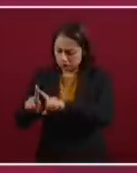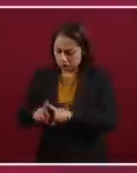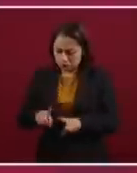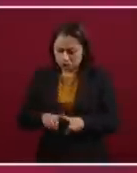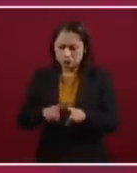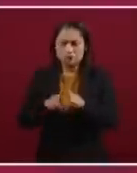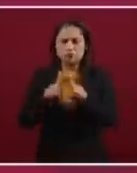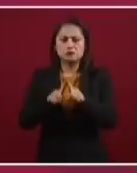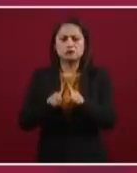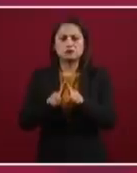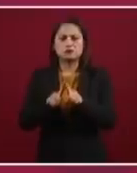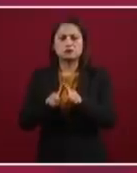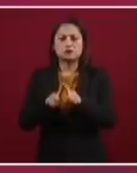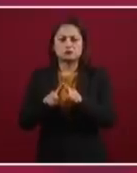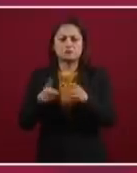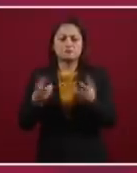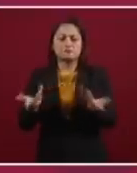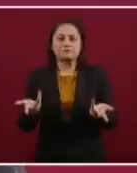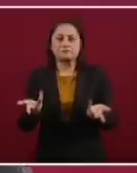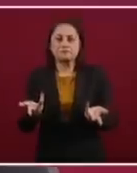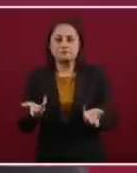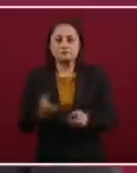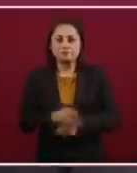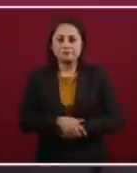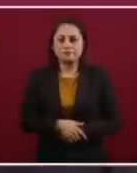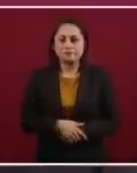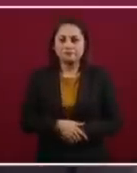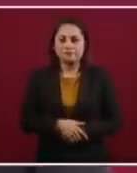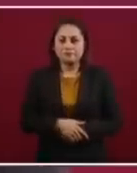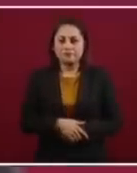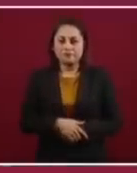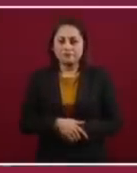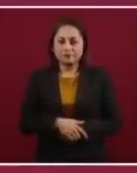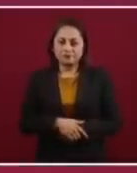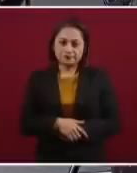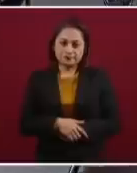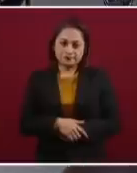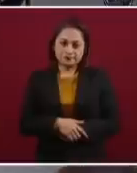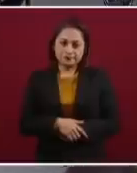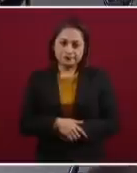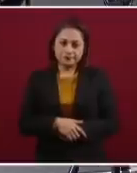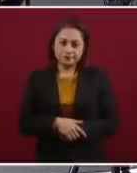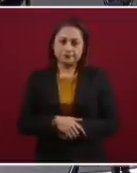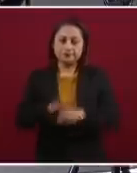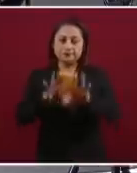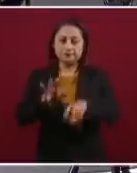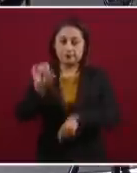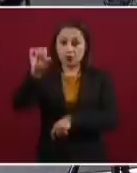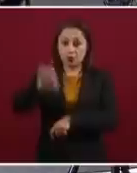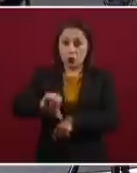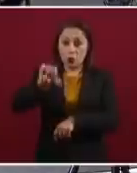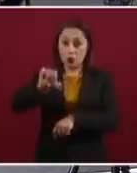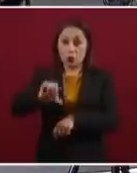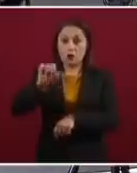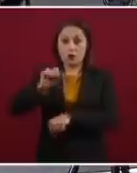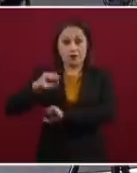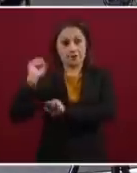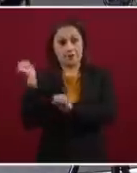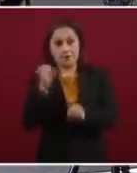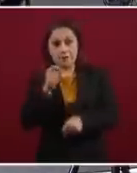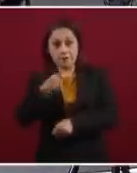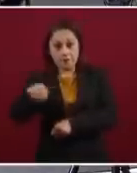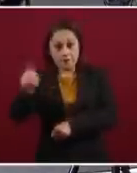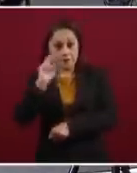todos los deportes en este hoy por cierto no se vayan a perder el juego así tienen